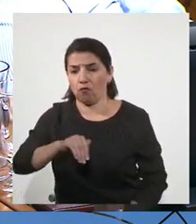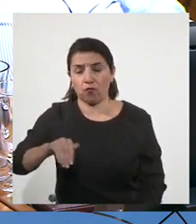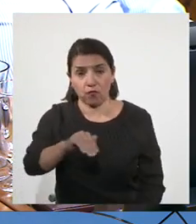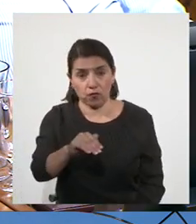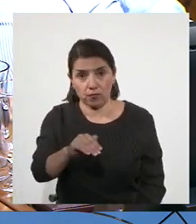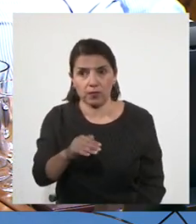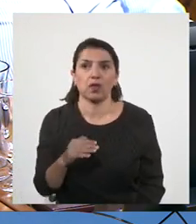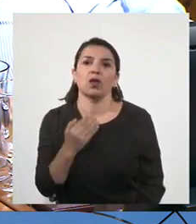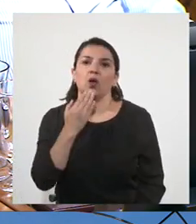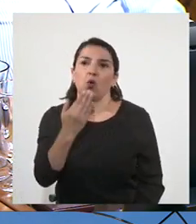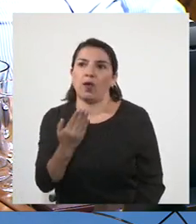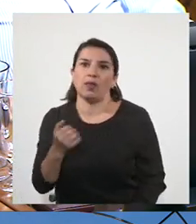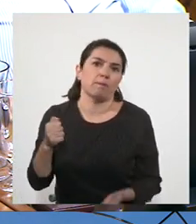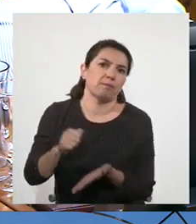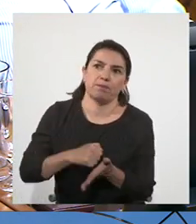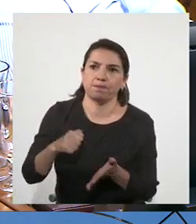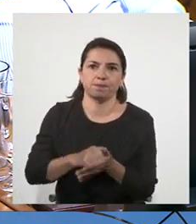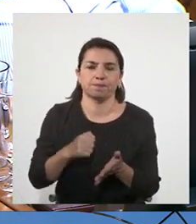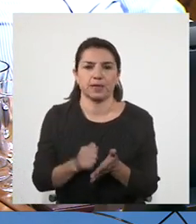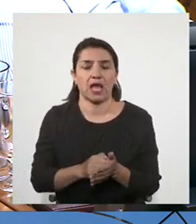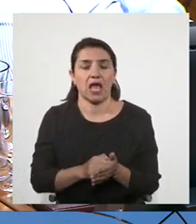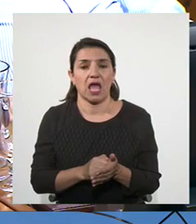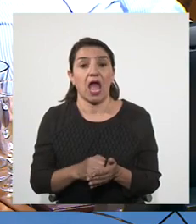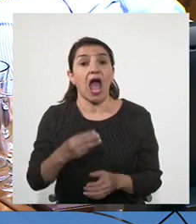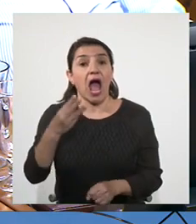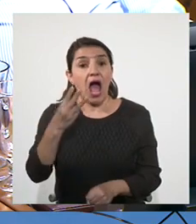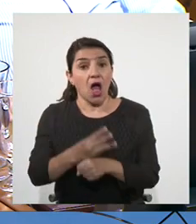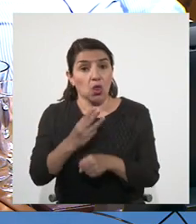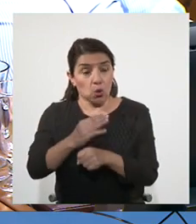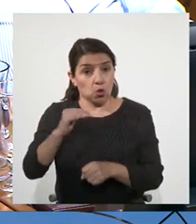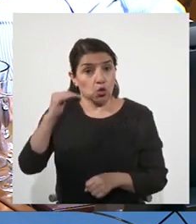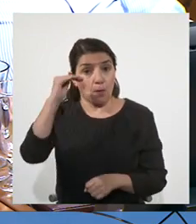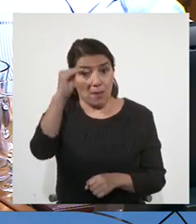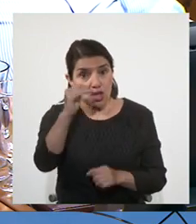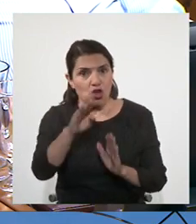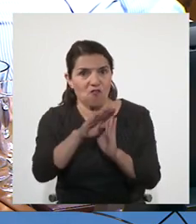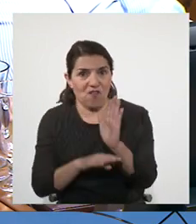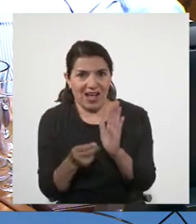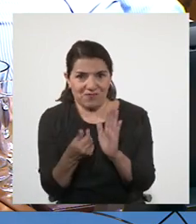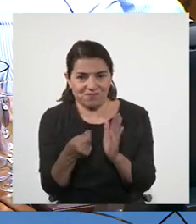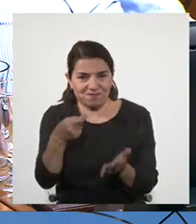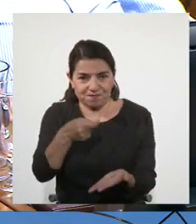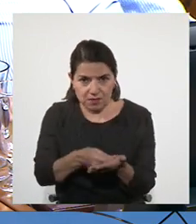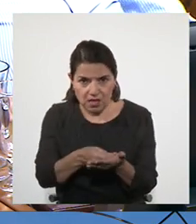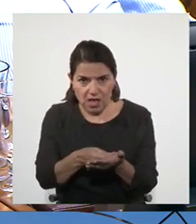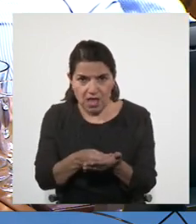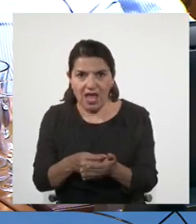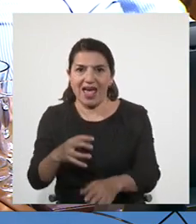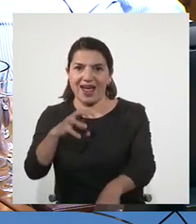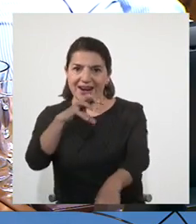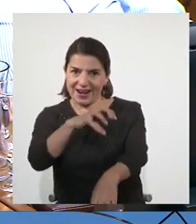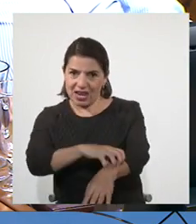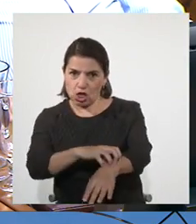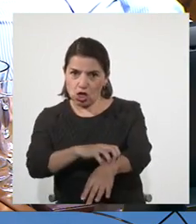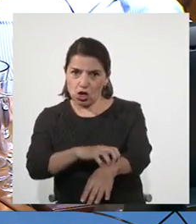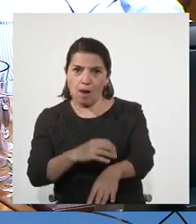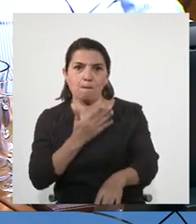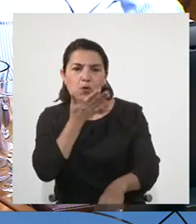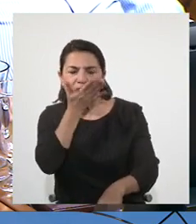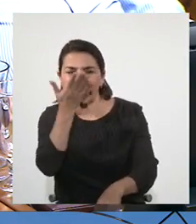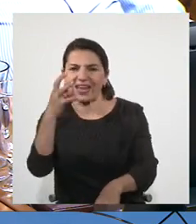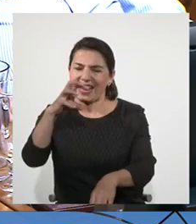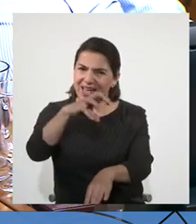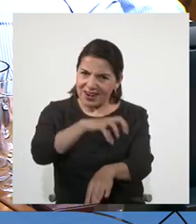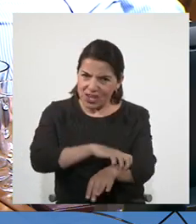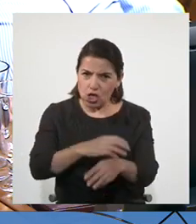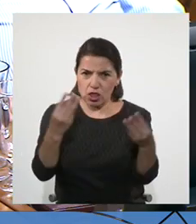la rebaja para el adulto mayor, tenemos que hacer el punto, en el caso de Punta Arenas, de la región de Magallanes, en poder tener esos fondos para que las